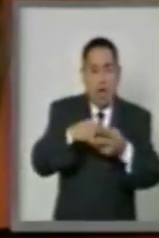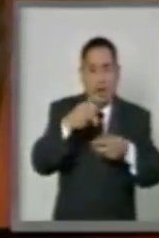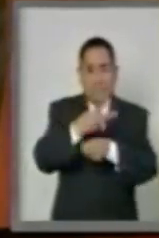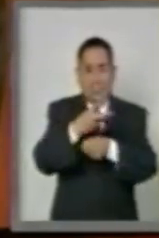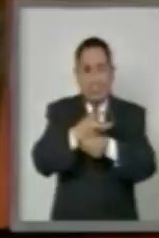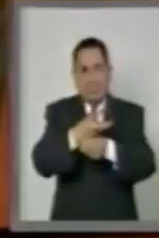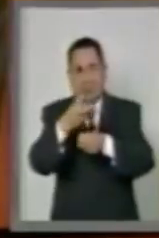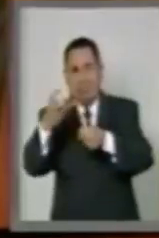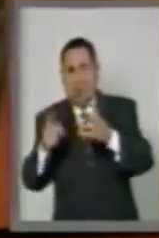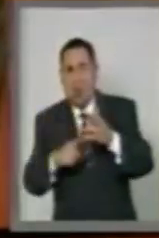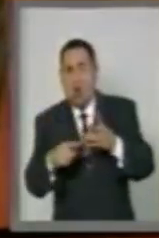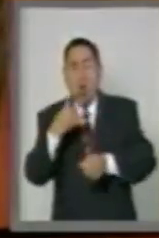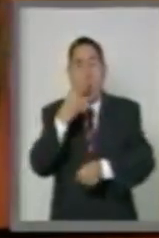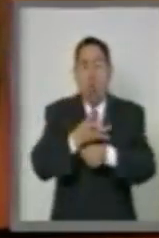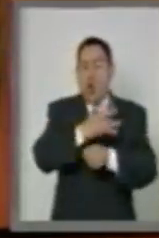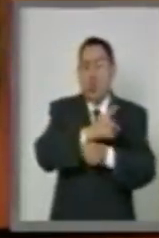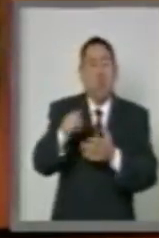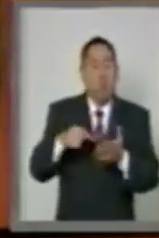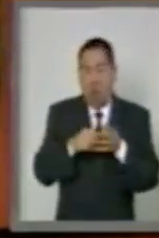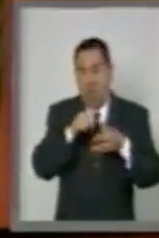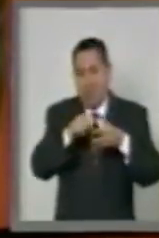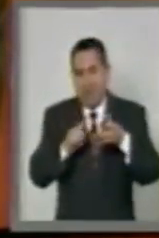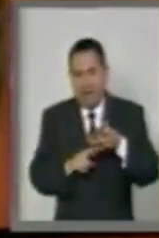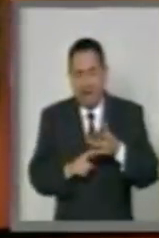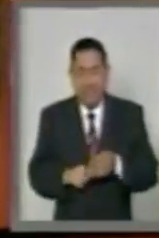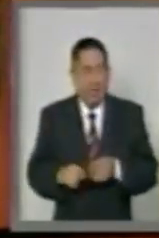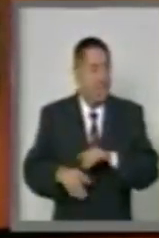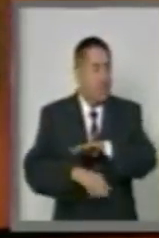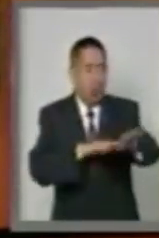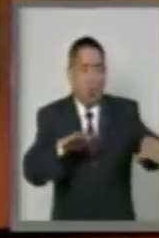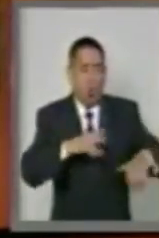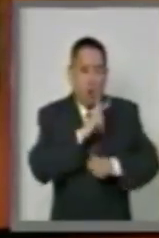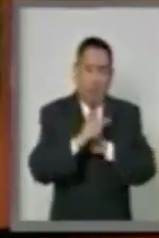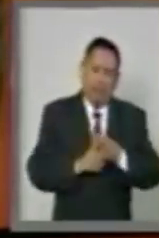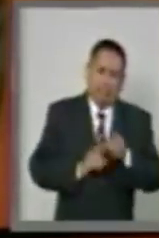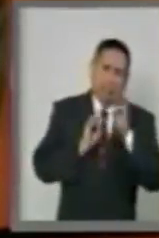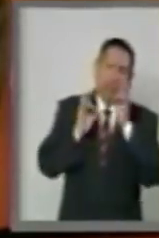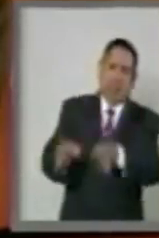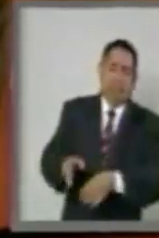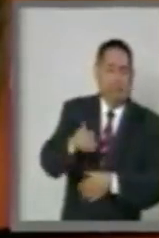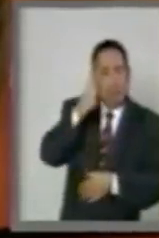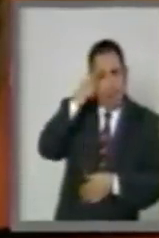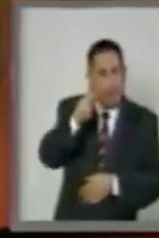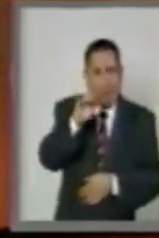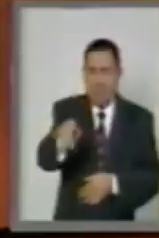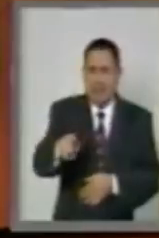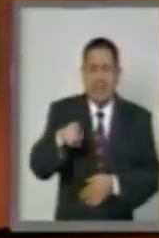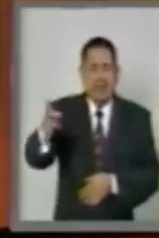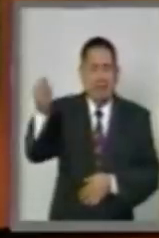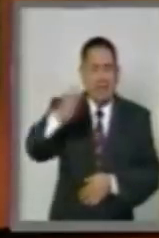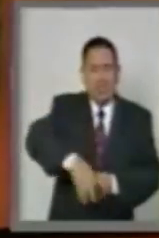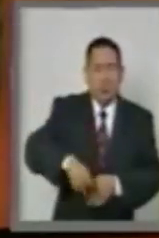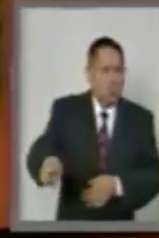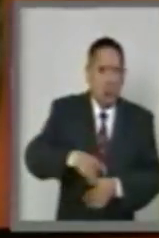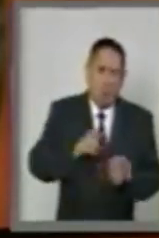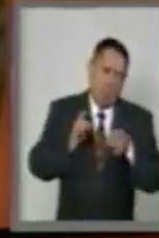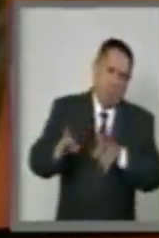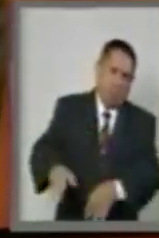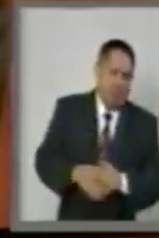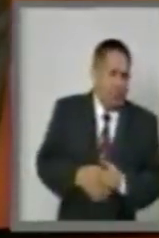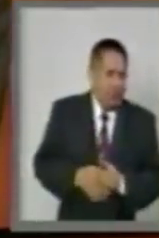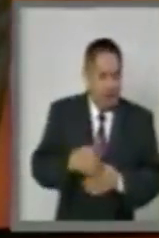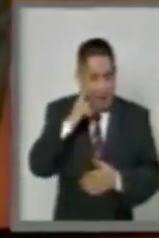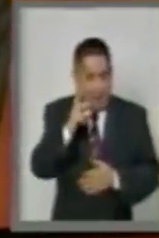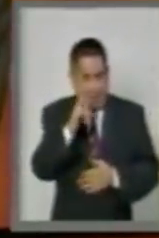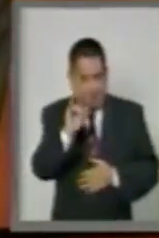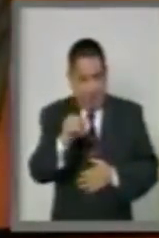cuarto. El PRI está repudiado en el país porque ha traicionado sus principios. El PRI nos ha